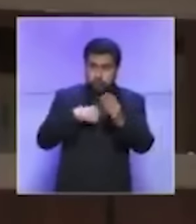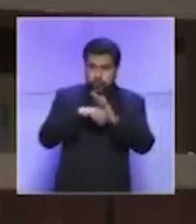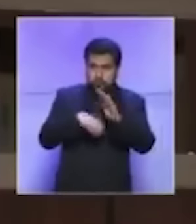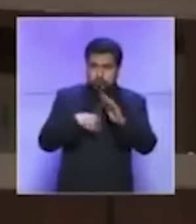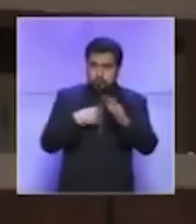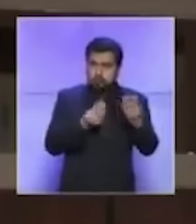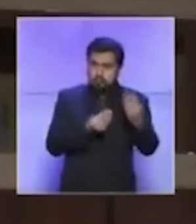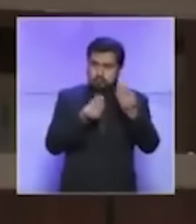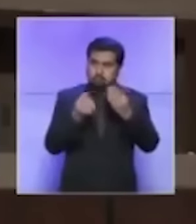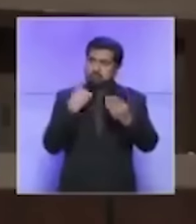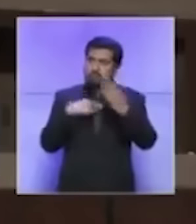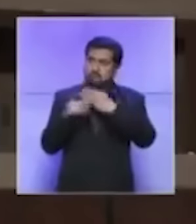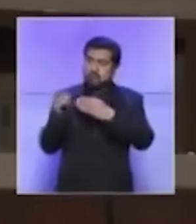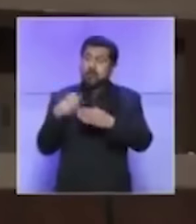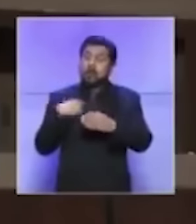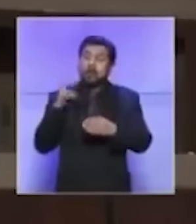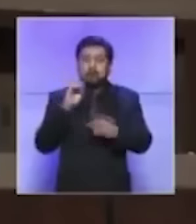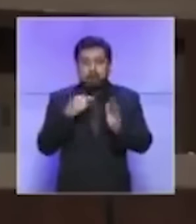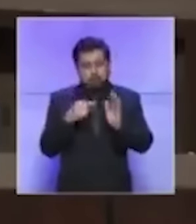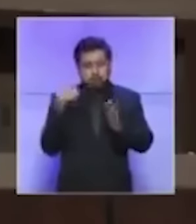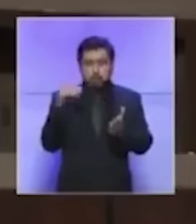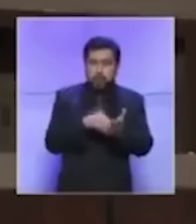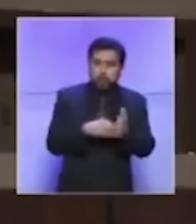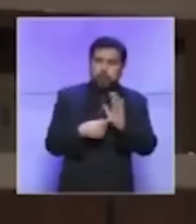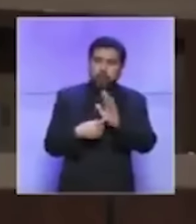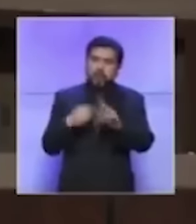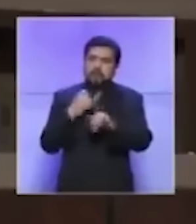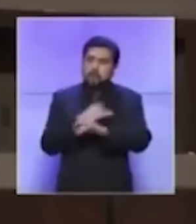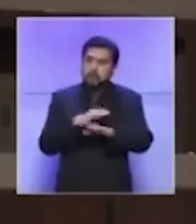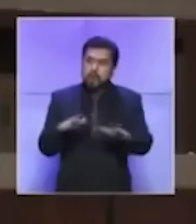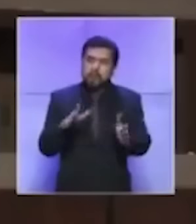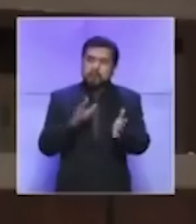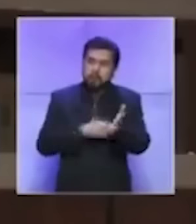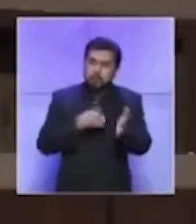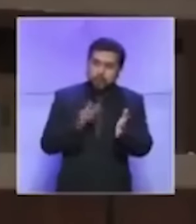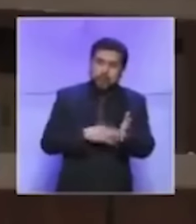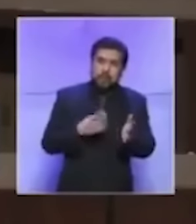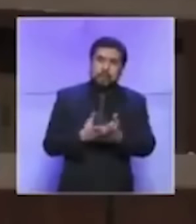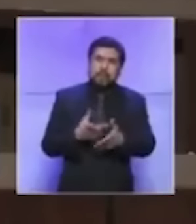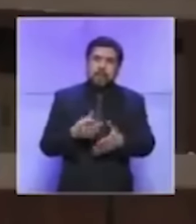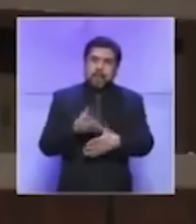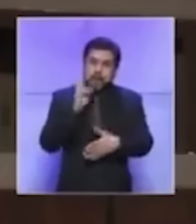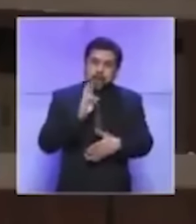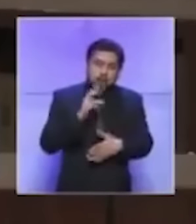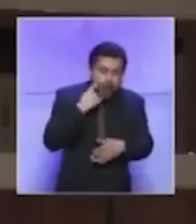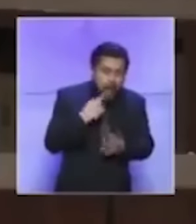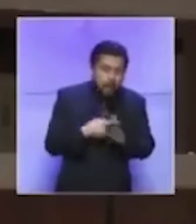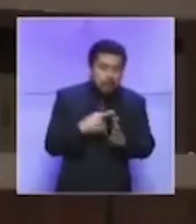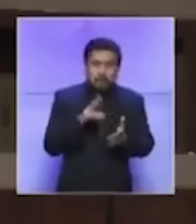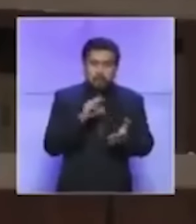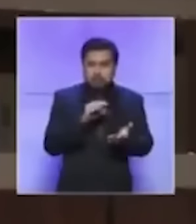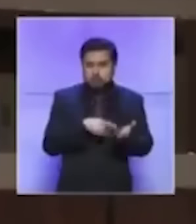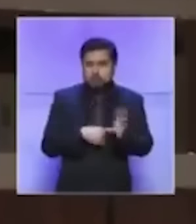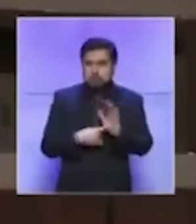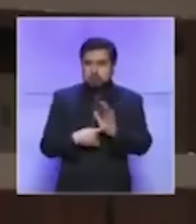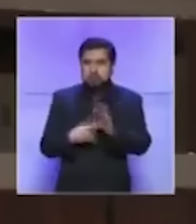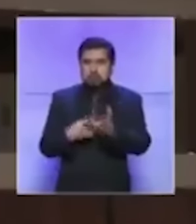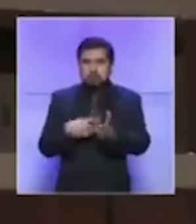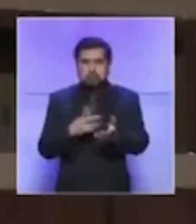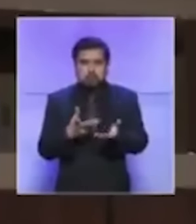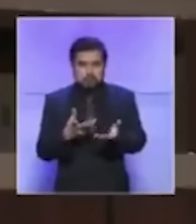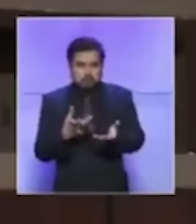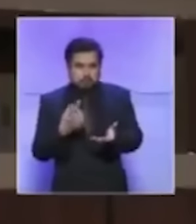elementos, indiciarios, datos que generen alguna convicción para respaldar, al menos de manera